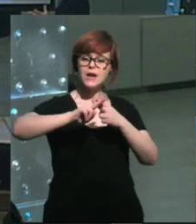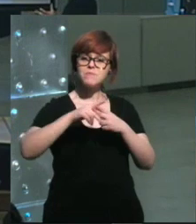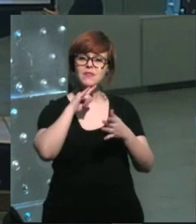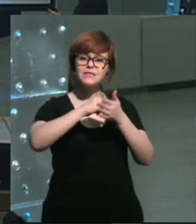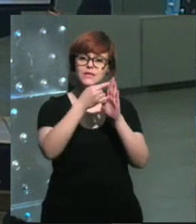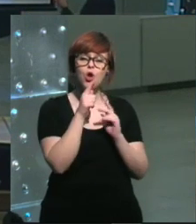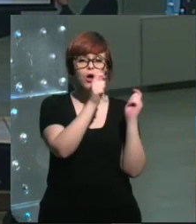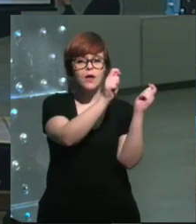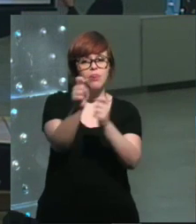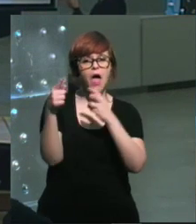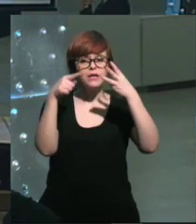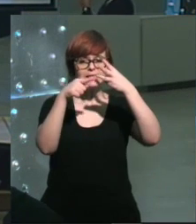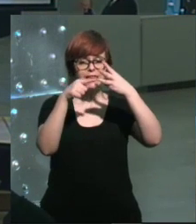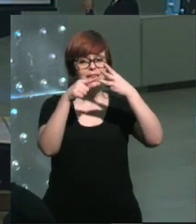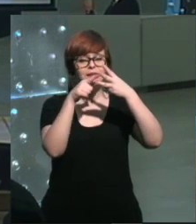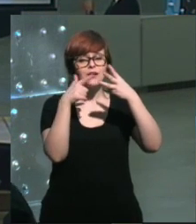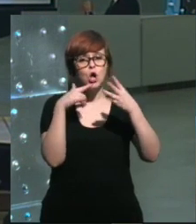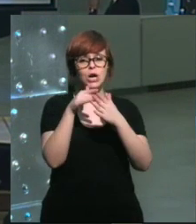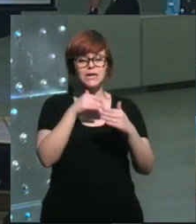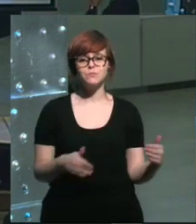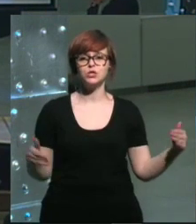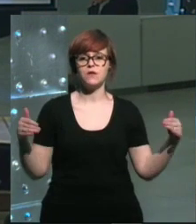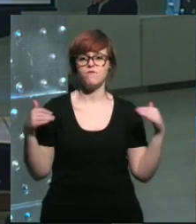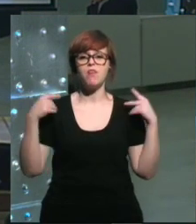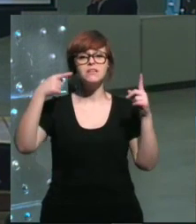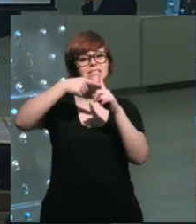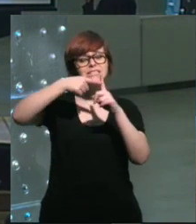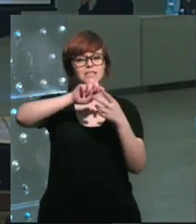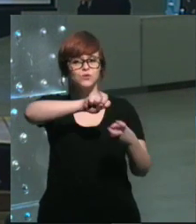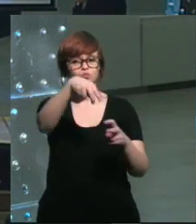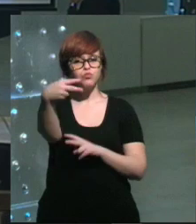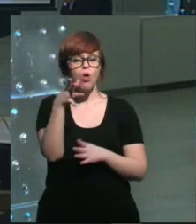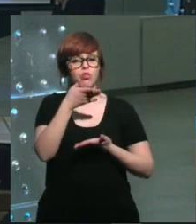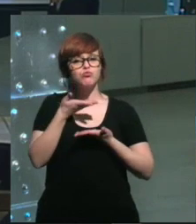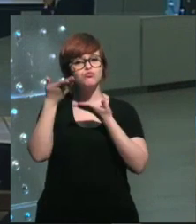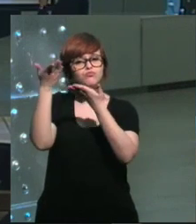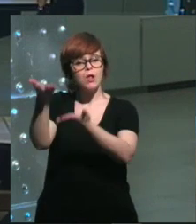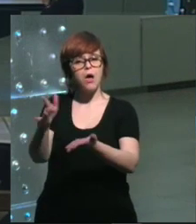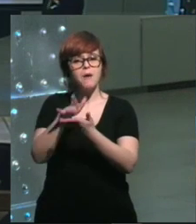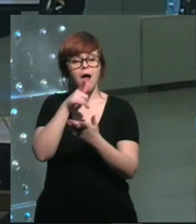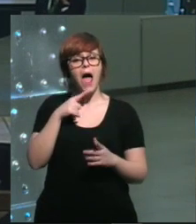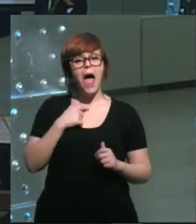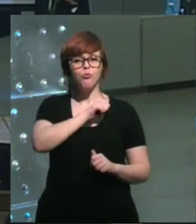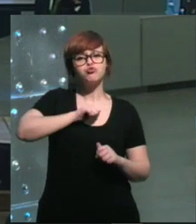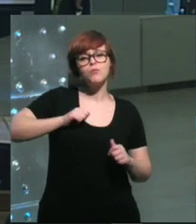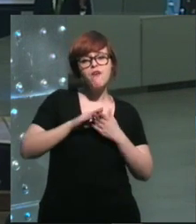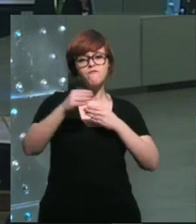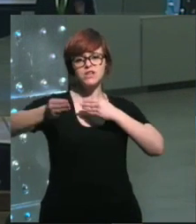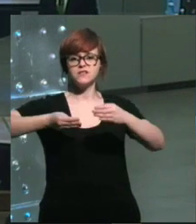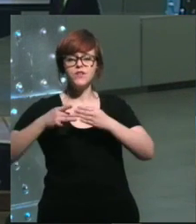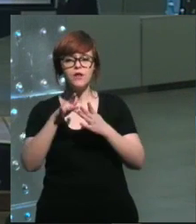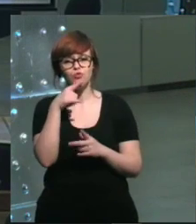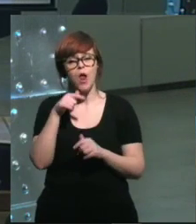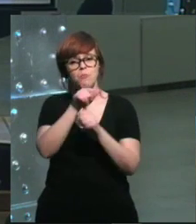una manera más efectiva. Y en tercer lugar, asignar responsabilidades y exigir resultados, pero ofrecer autonomía y flexibilidad. Este nuevo modelo de liderazgo del que